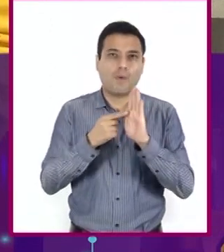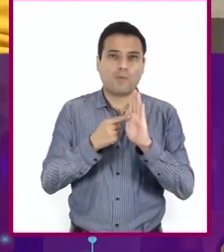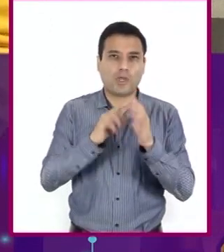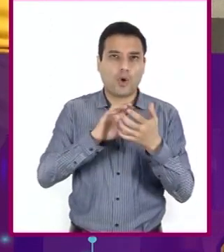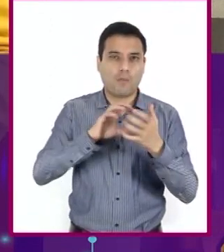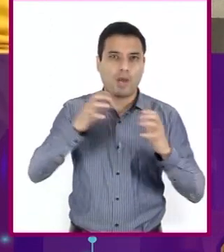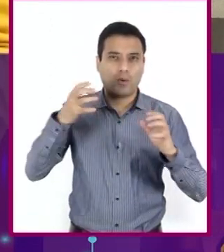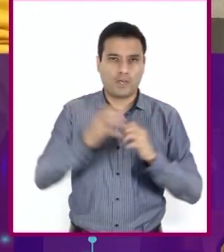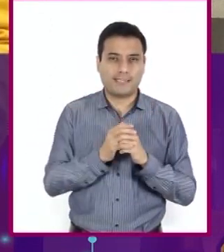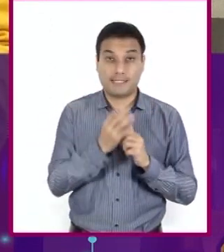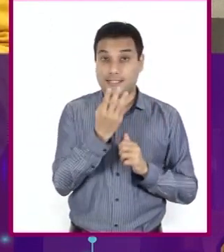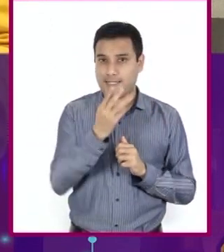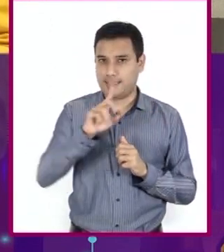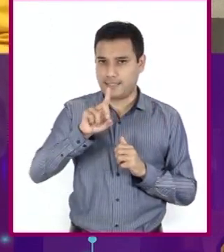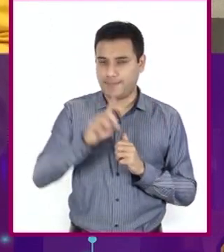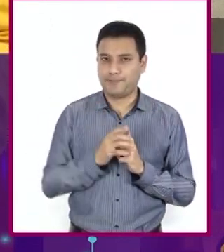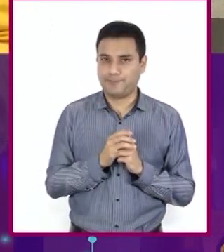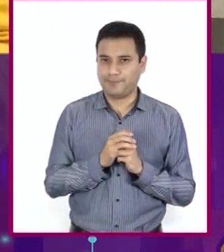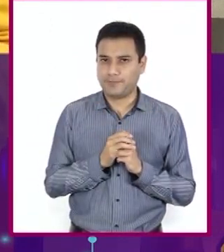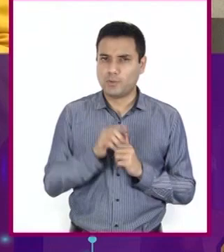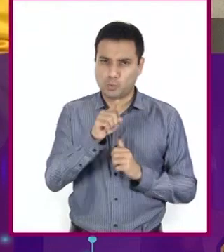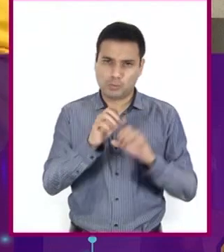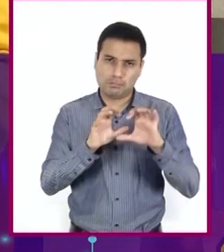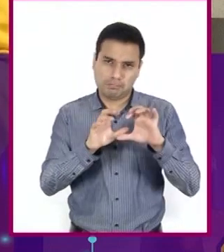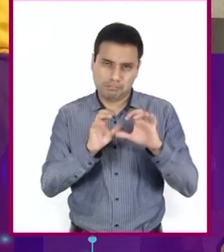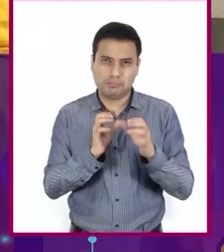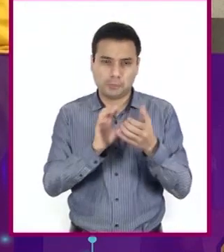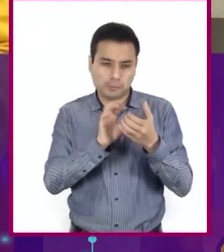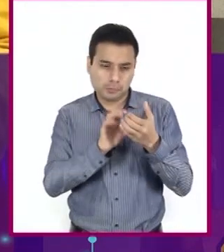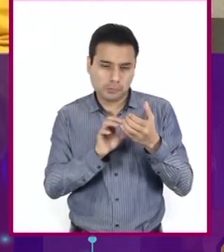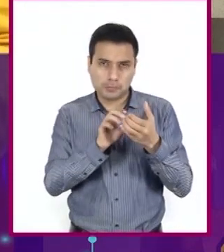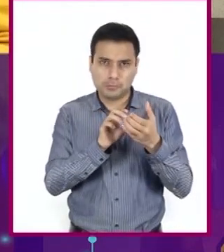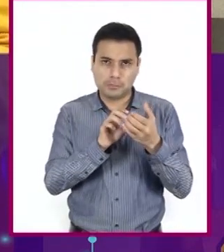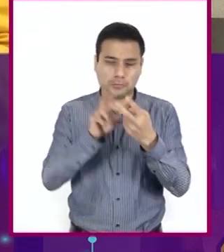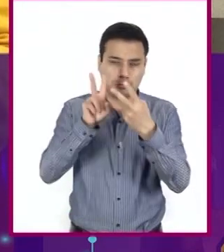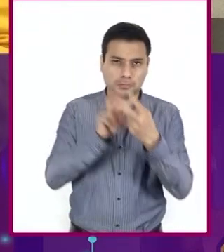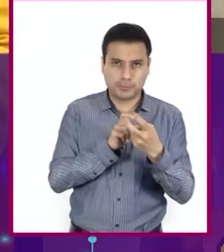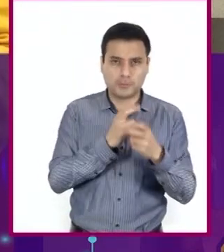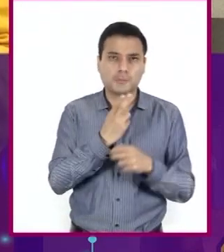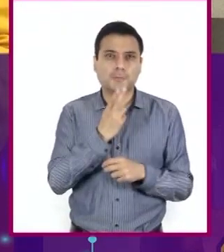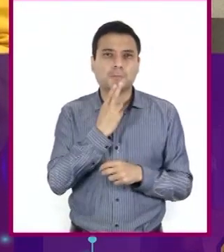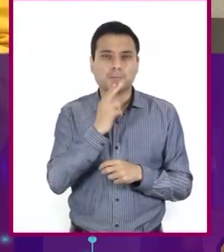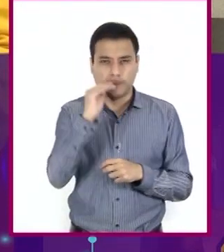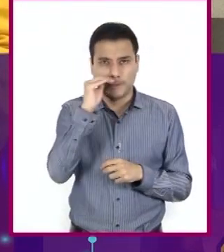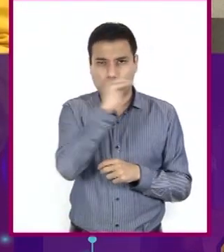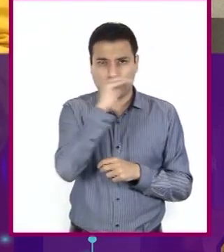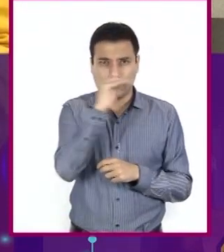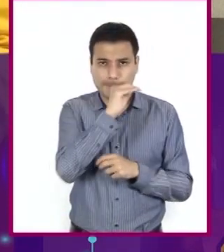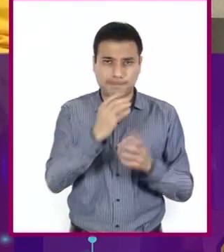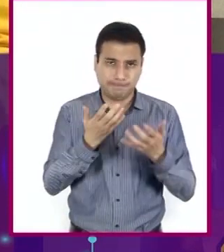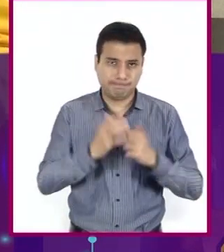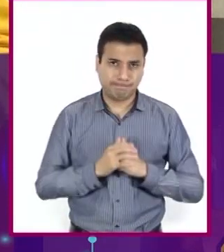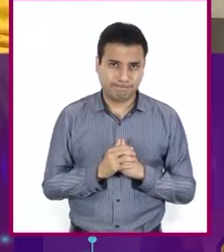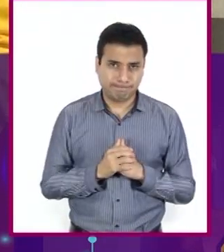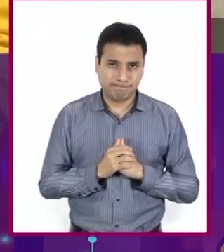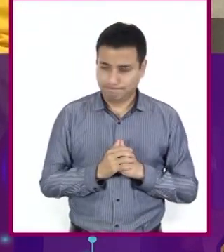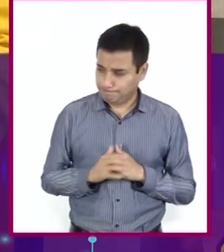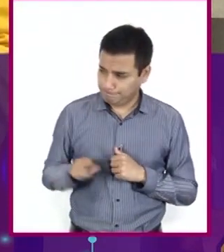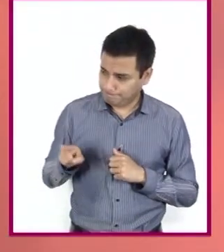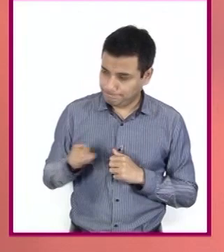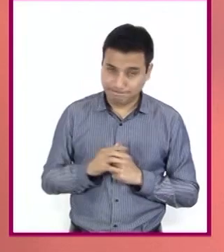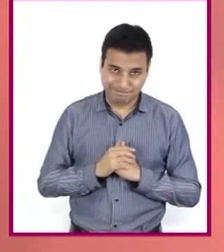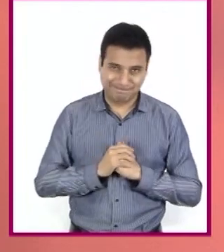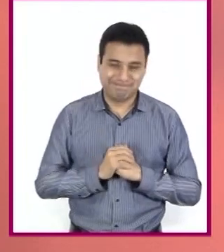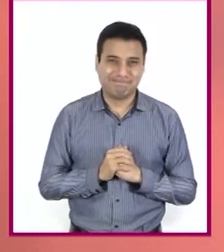moléculas en 3D, disponible en su versión gratuita y para su uso estrictamente educativo en la siguiente